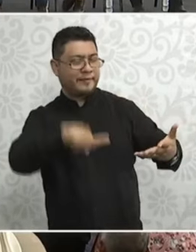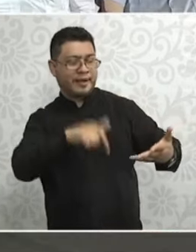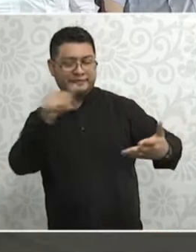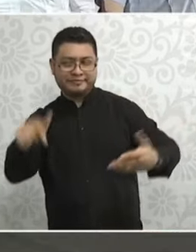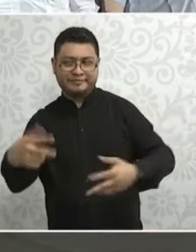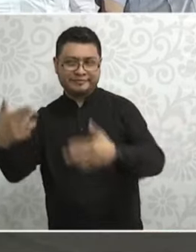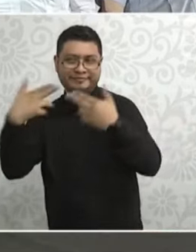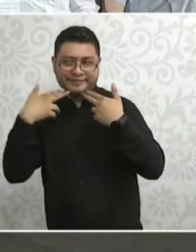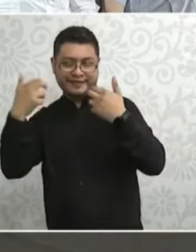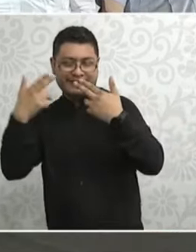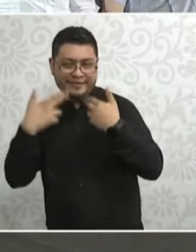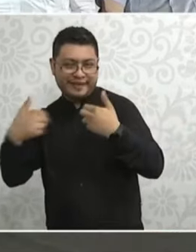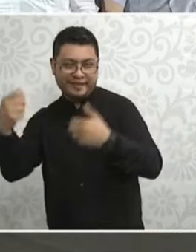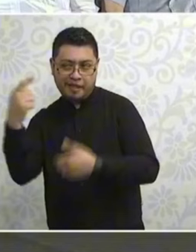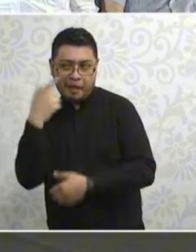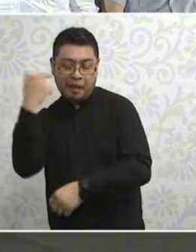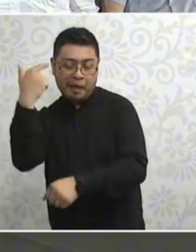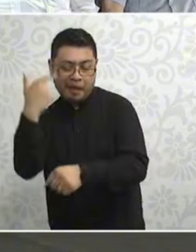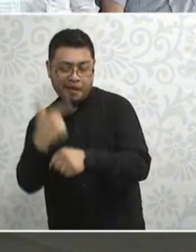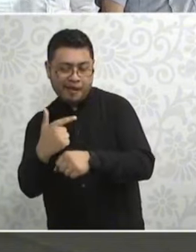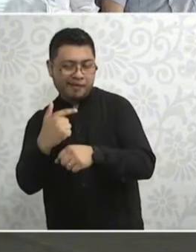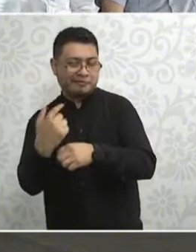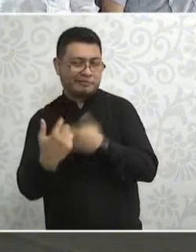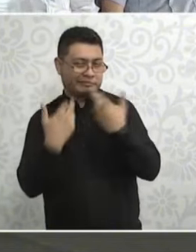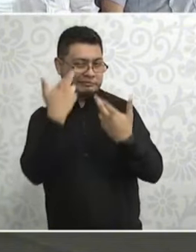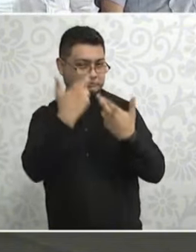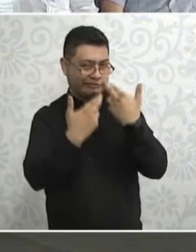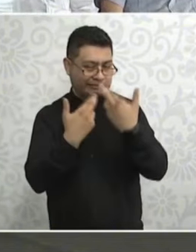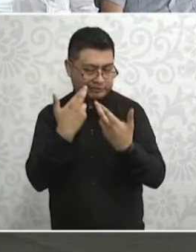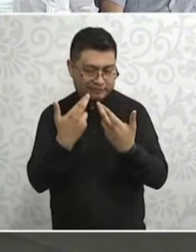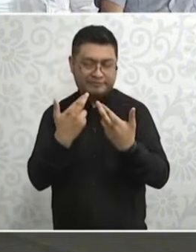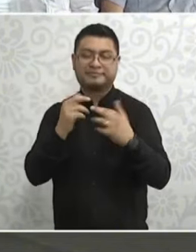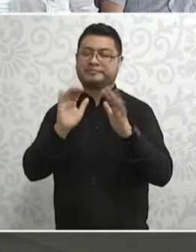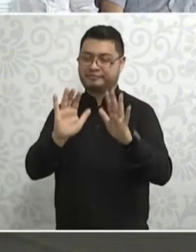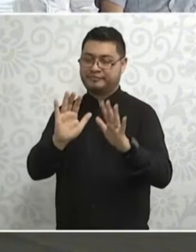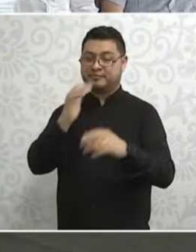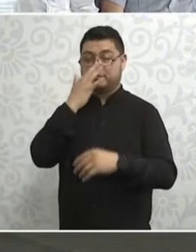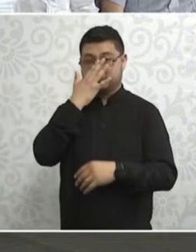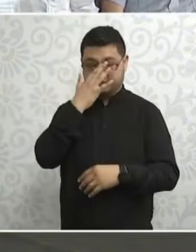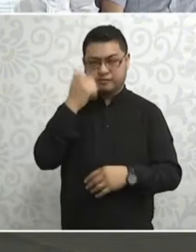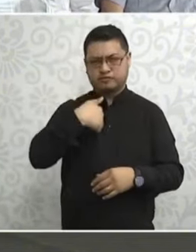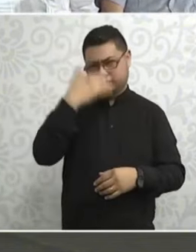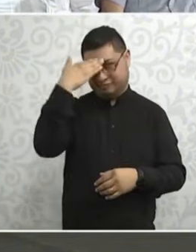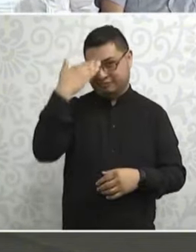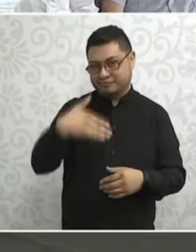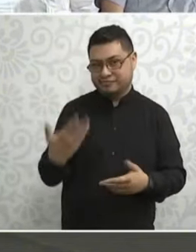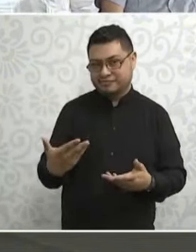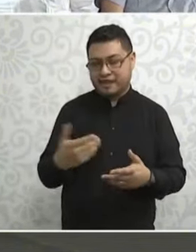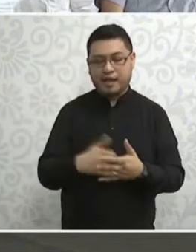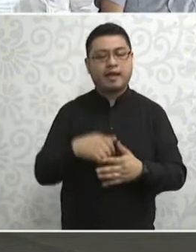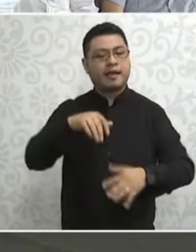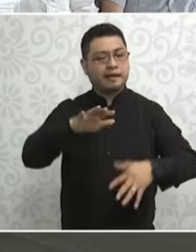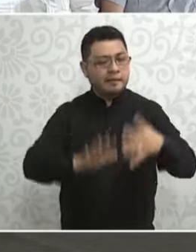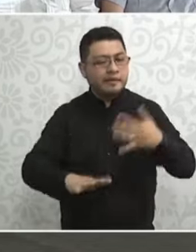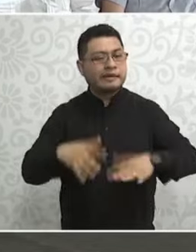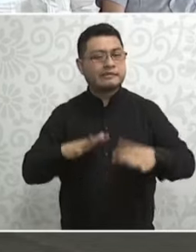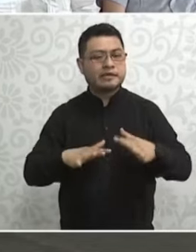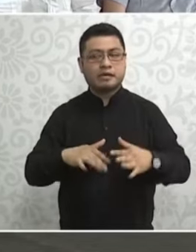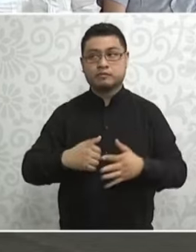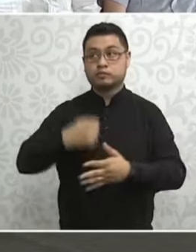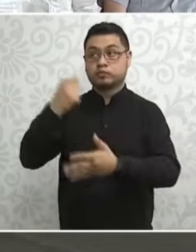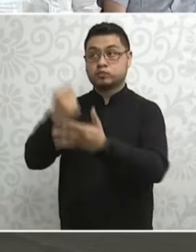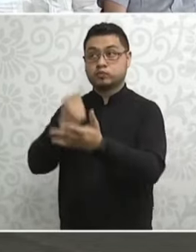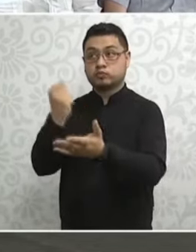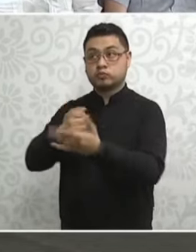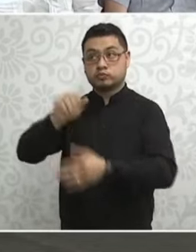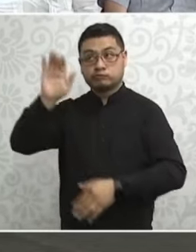también, ya nos oirá, porque yo sé que a veces las luchas hay que hacerlas con compañeros